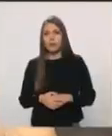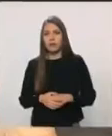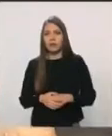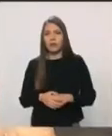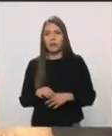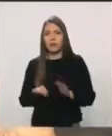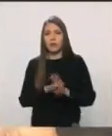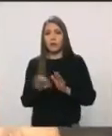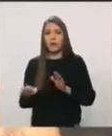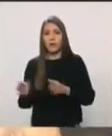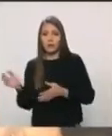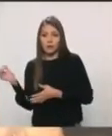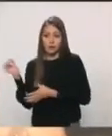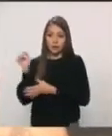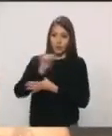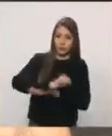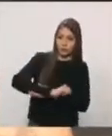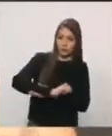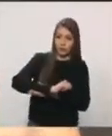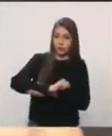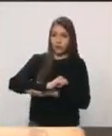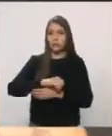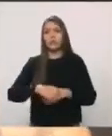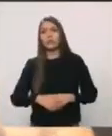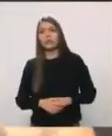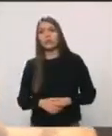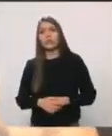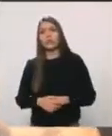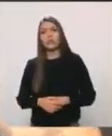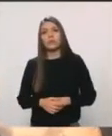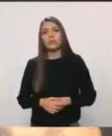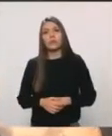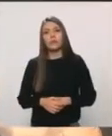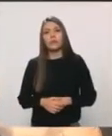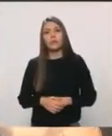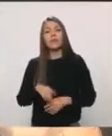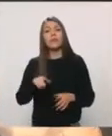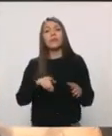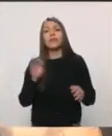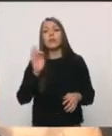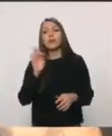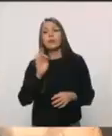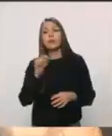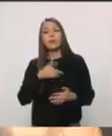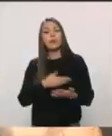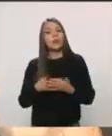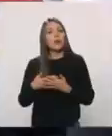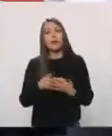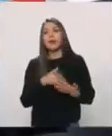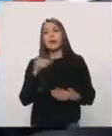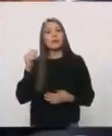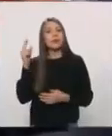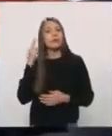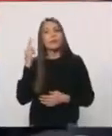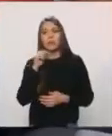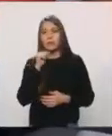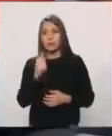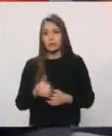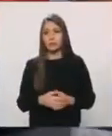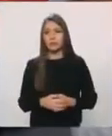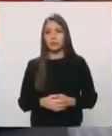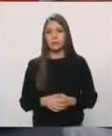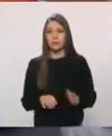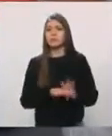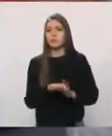No. Buscar que hacer esto. Eso se hace hasta que el bebé ya no haga como algún sonido. Va a pasar lo mismo que en el niño. Si empieza a